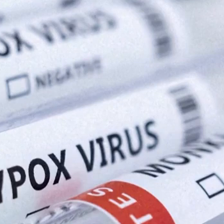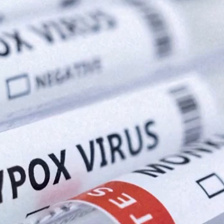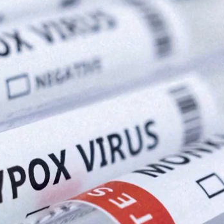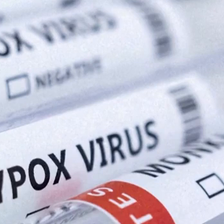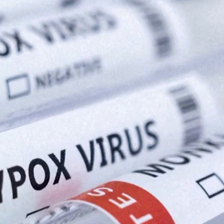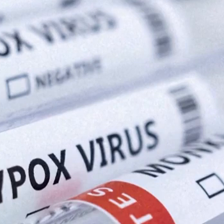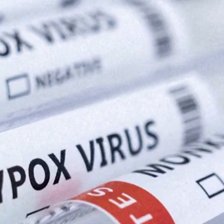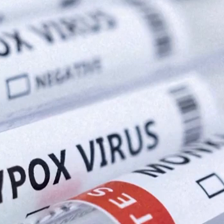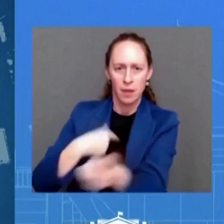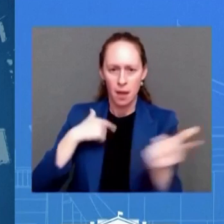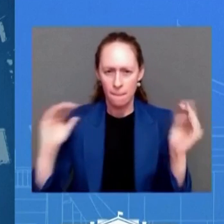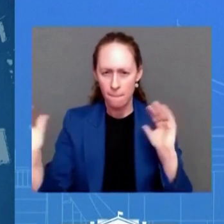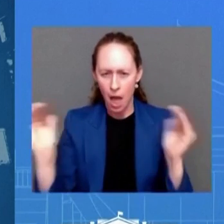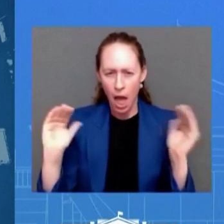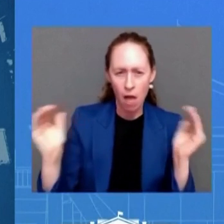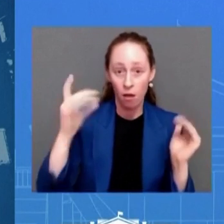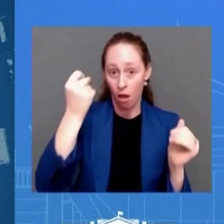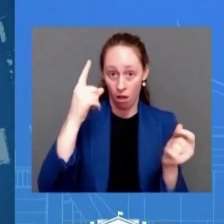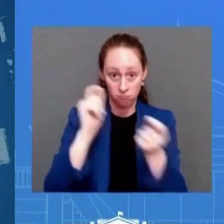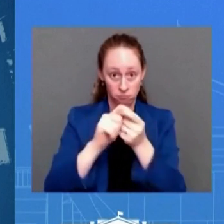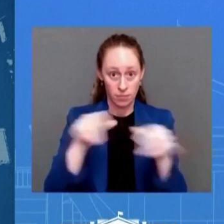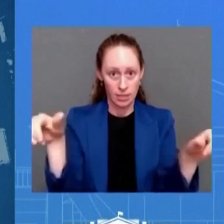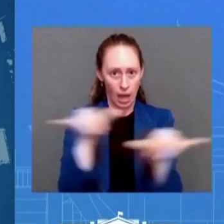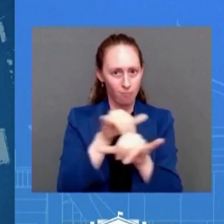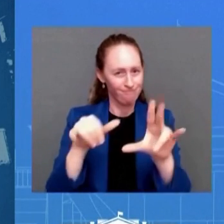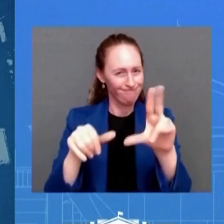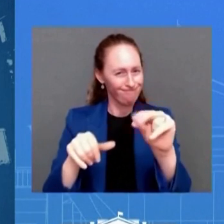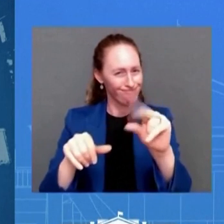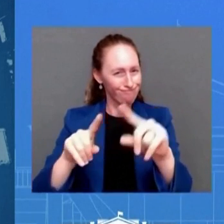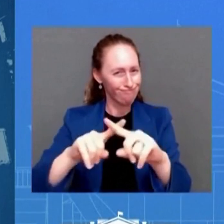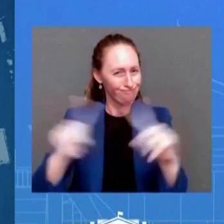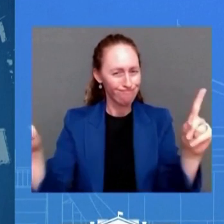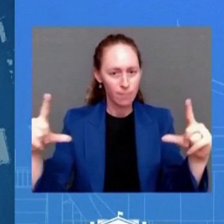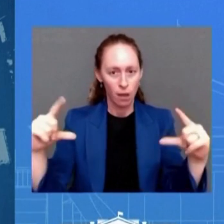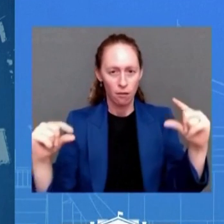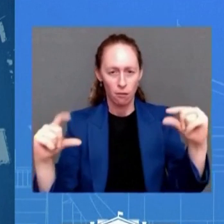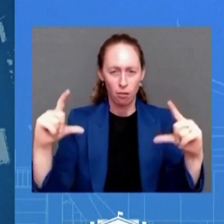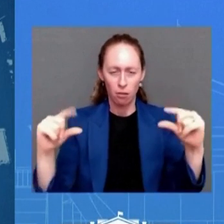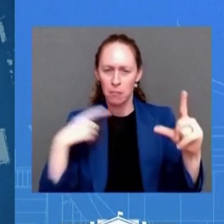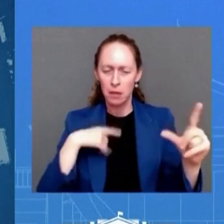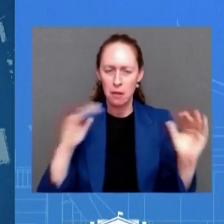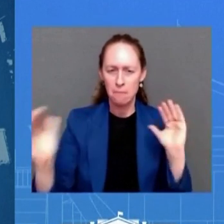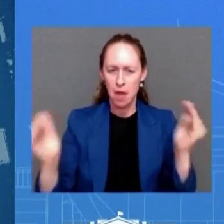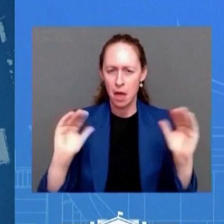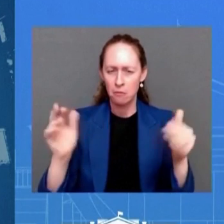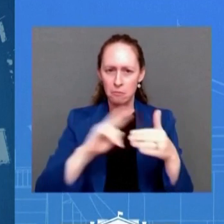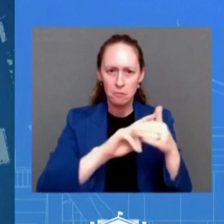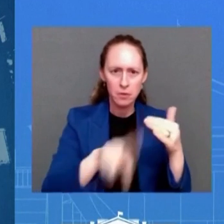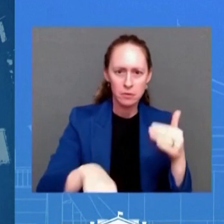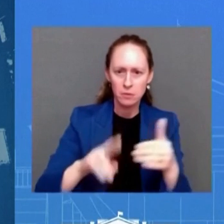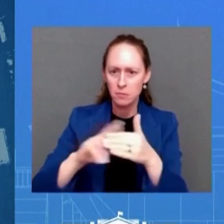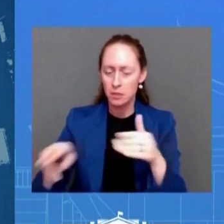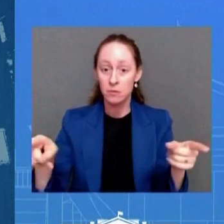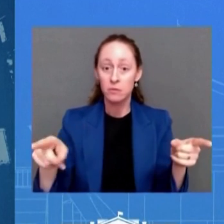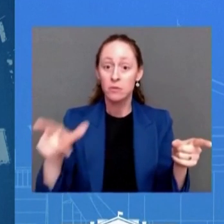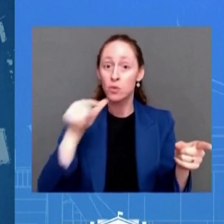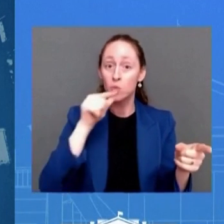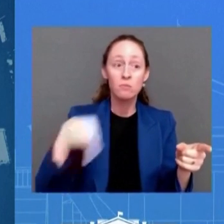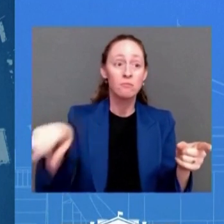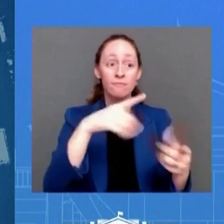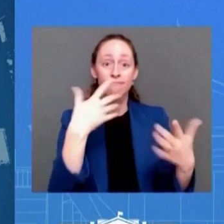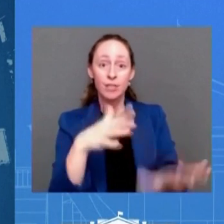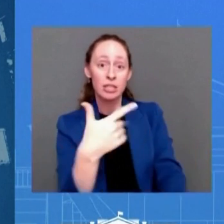dosis de su estudio demostraron que la administración intra termita produjo una respuesta inmunitaria similar a la administración